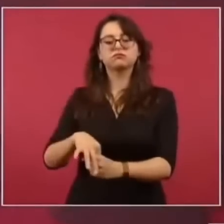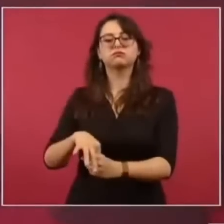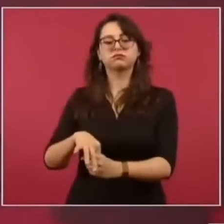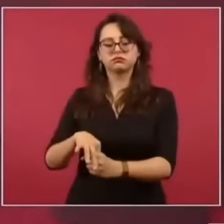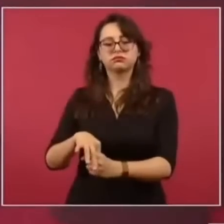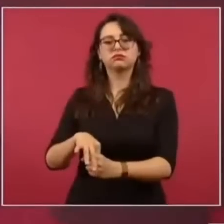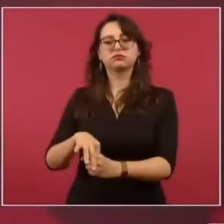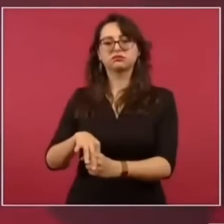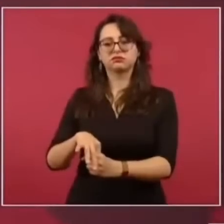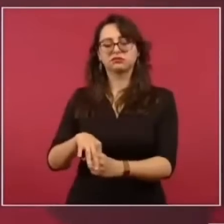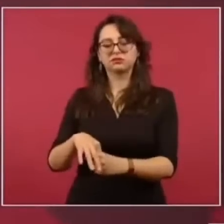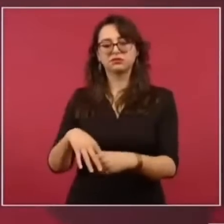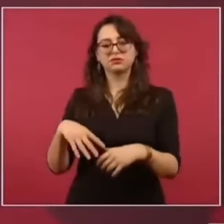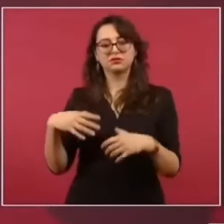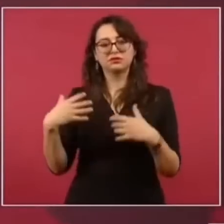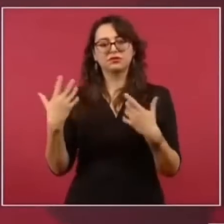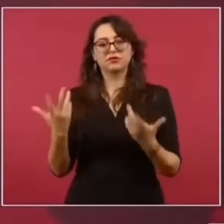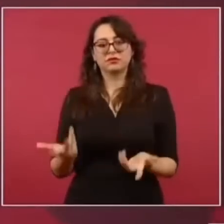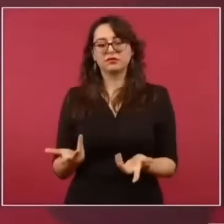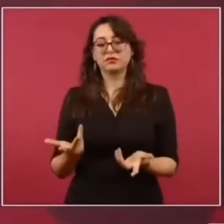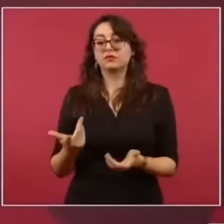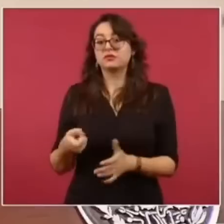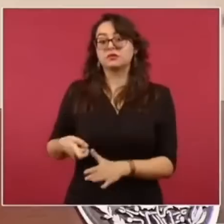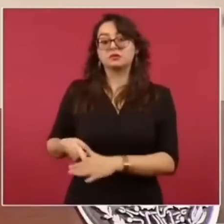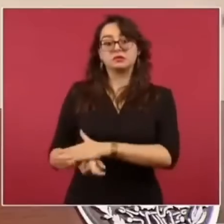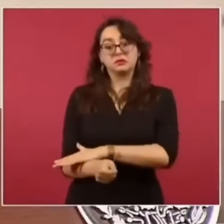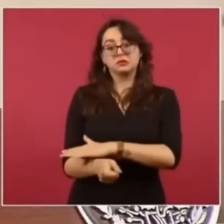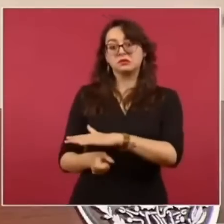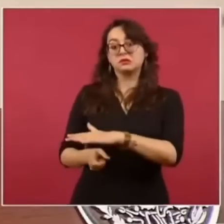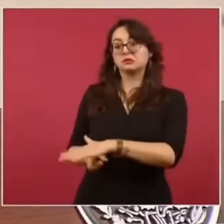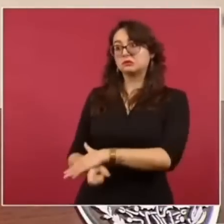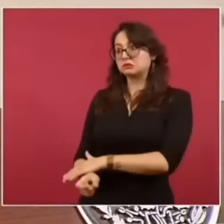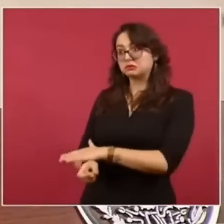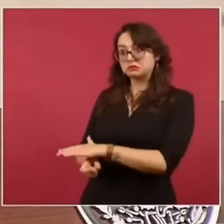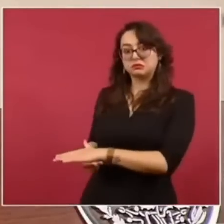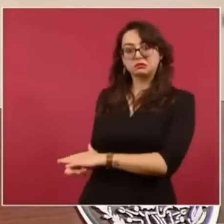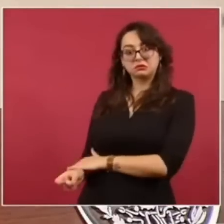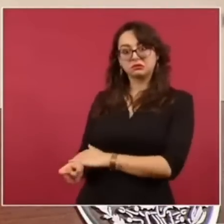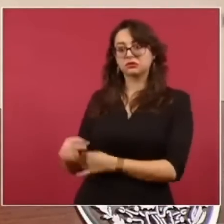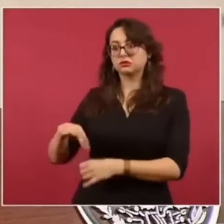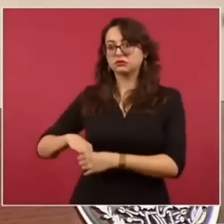Además, con compra de voto,